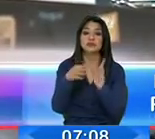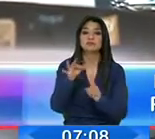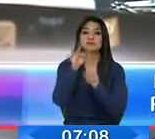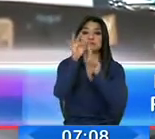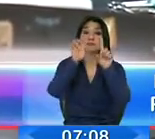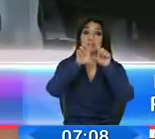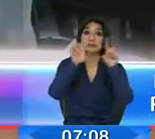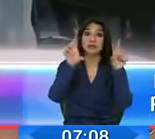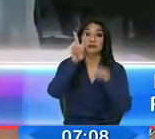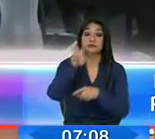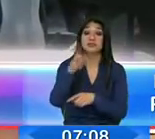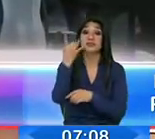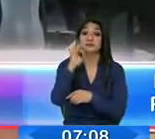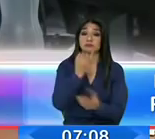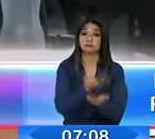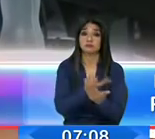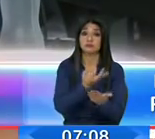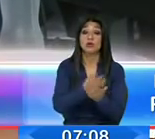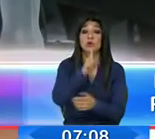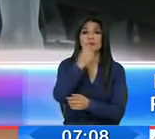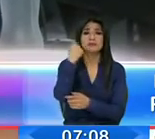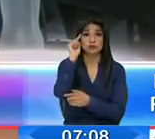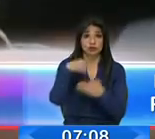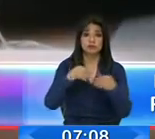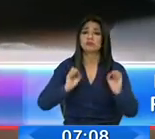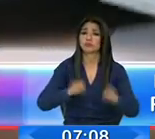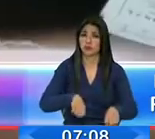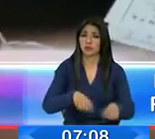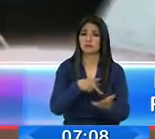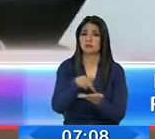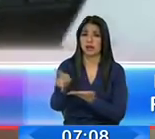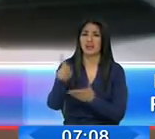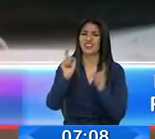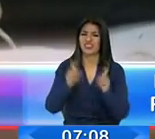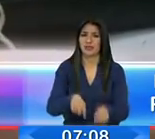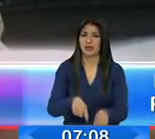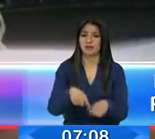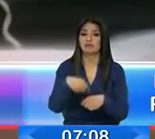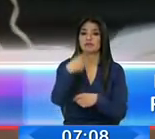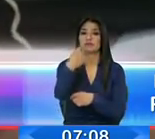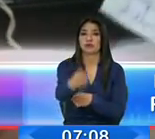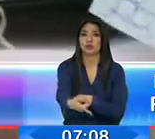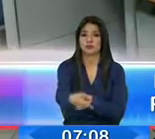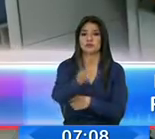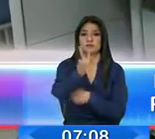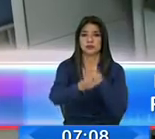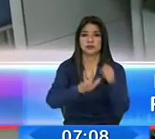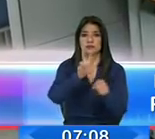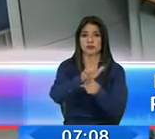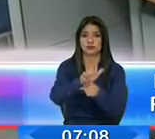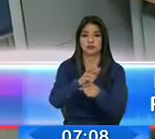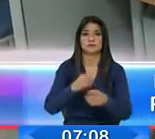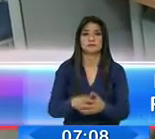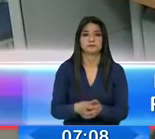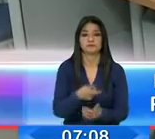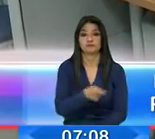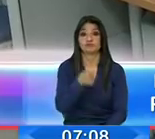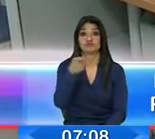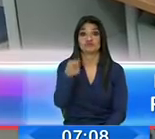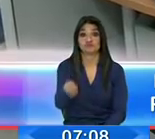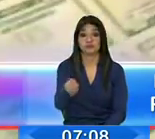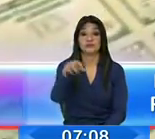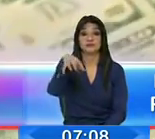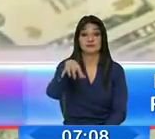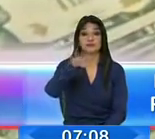que en 2018 facturaron más de $1 millón. Este aporte deberán hacerlo durante los próximos 3 años. La contribución generaría al